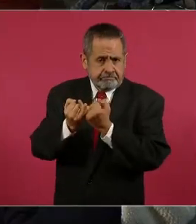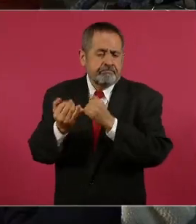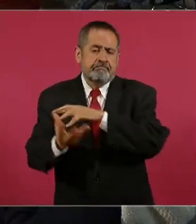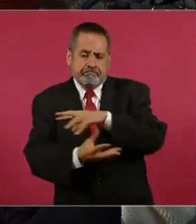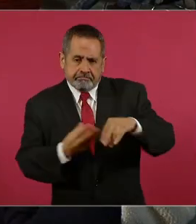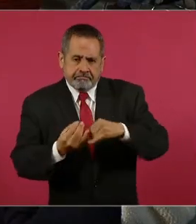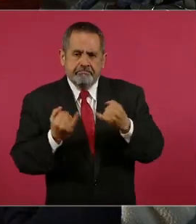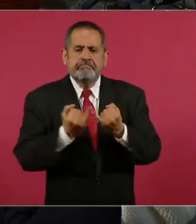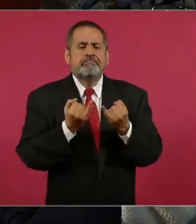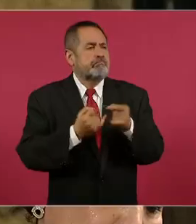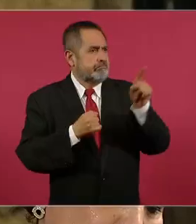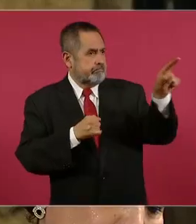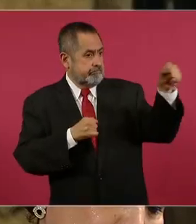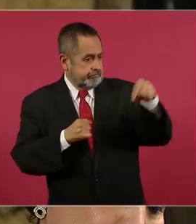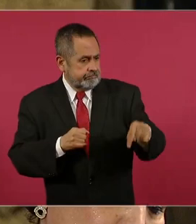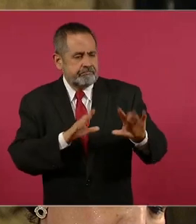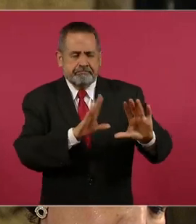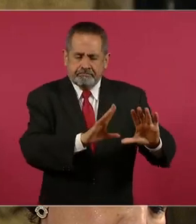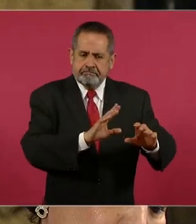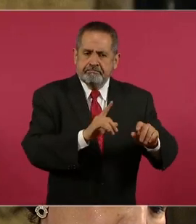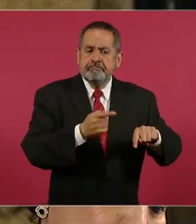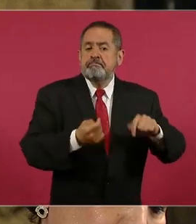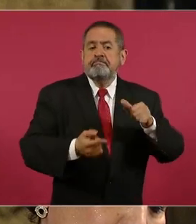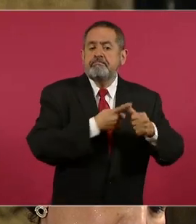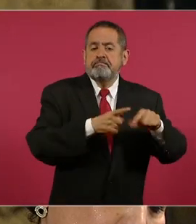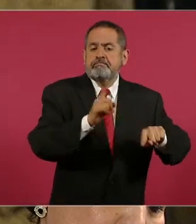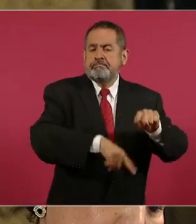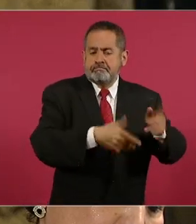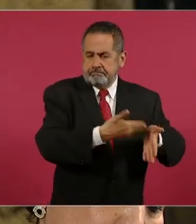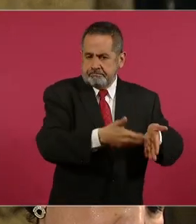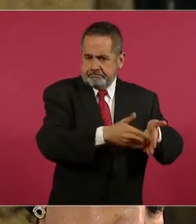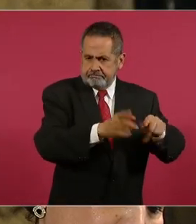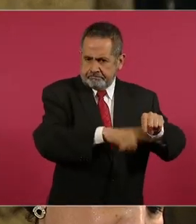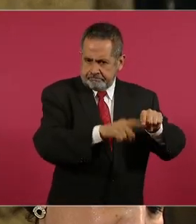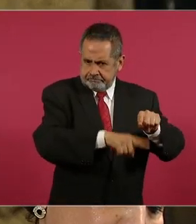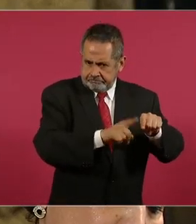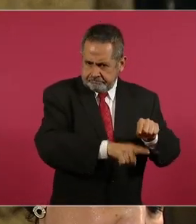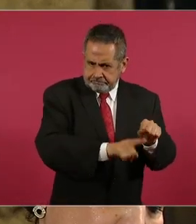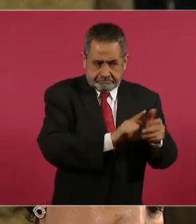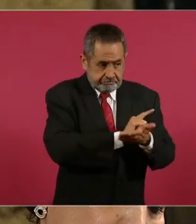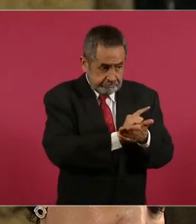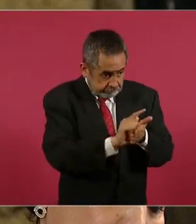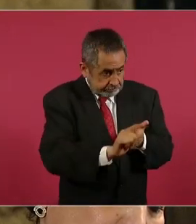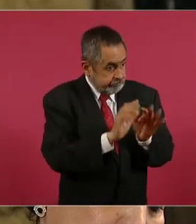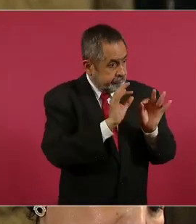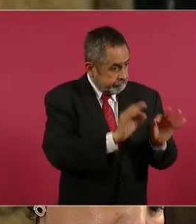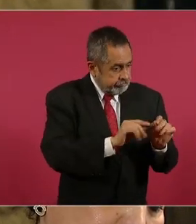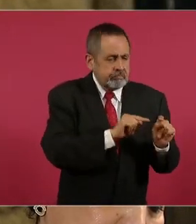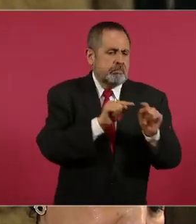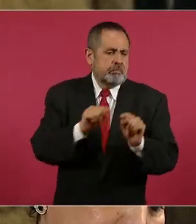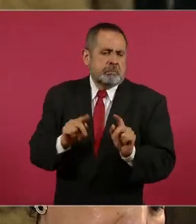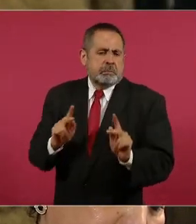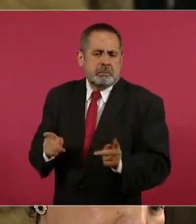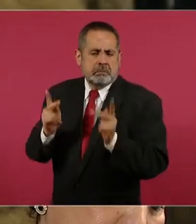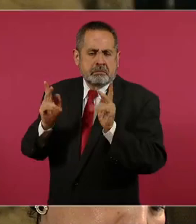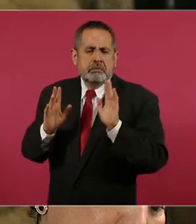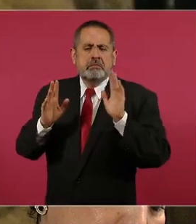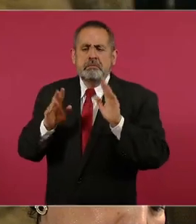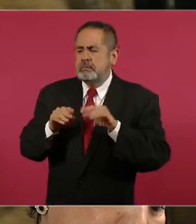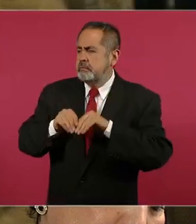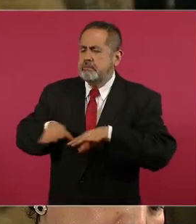presidente, si también se pudiera ver esa posibilidad de que se establezca un método para